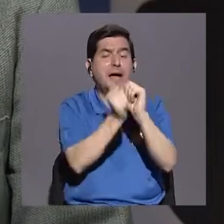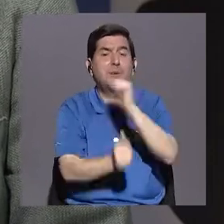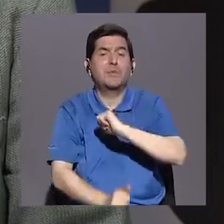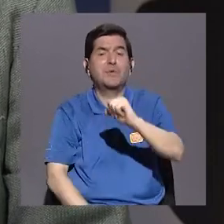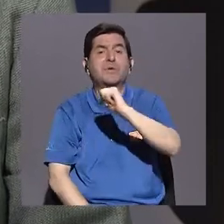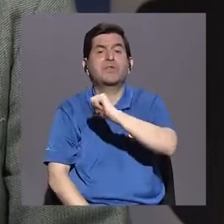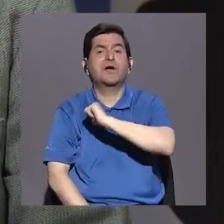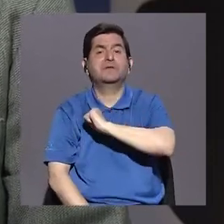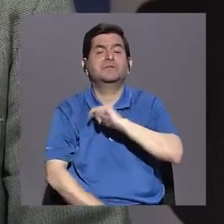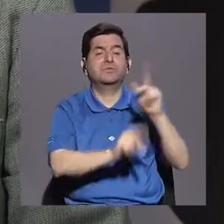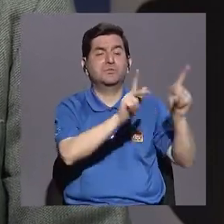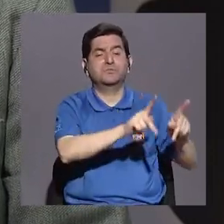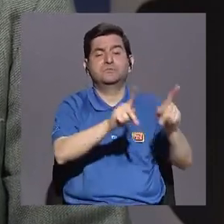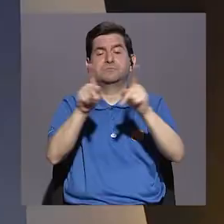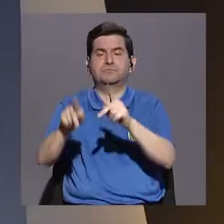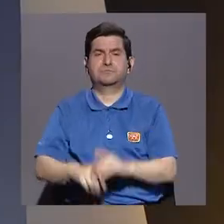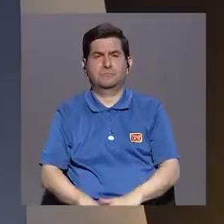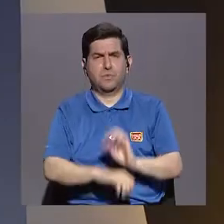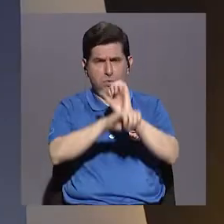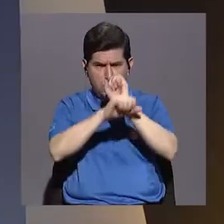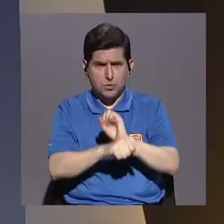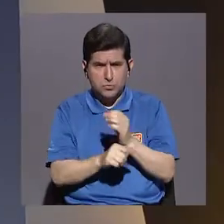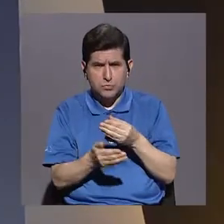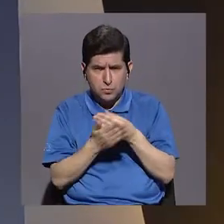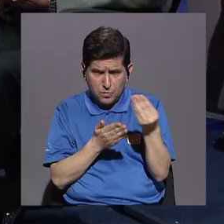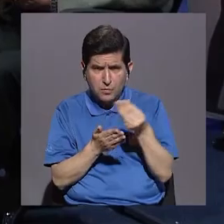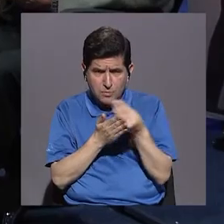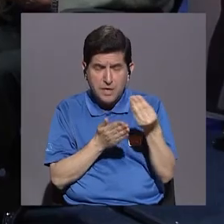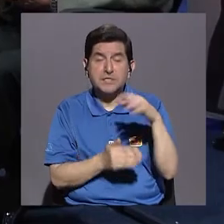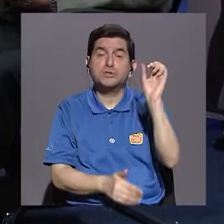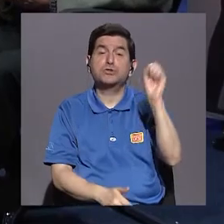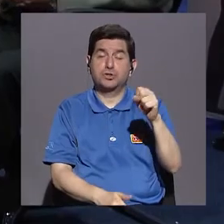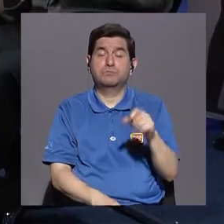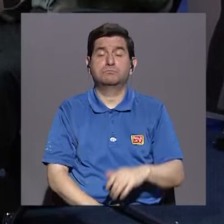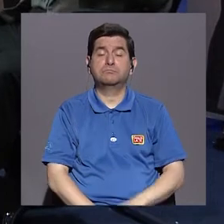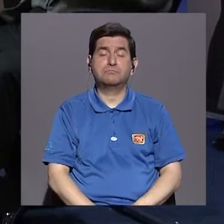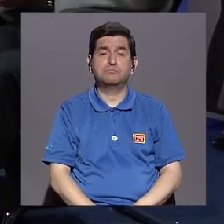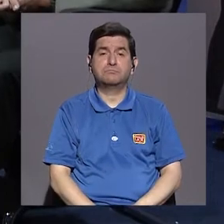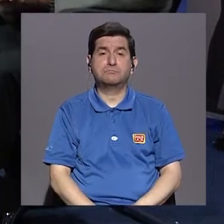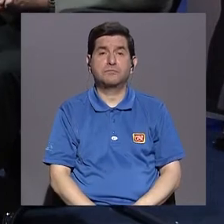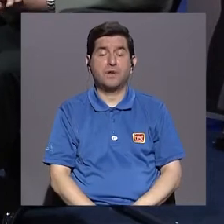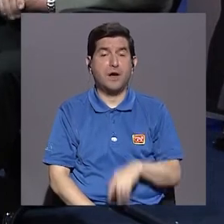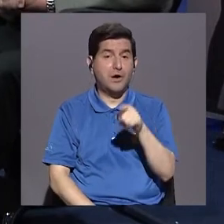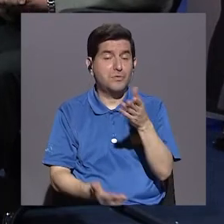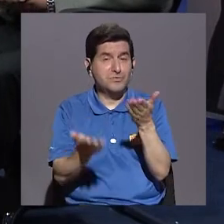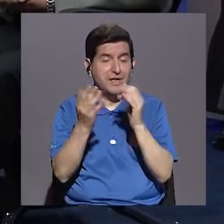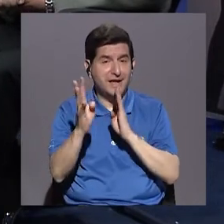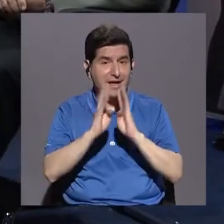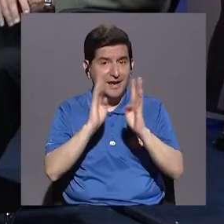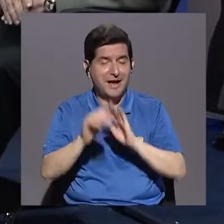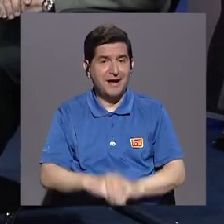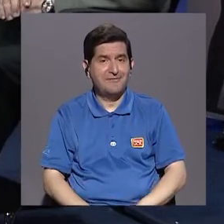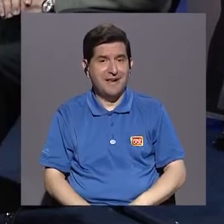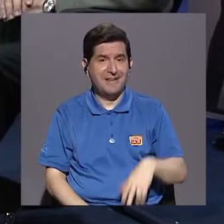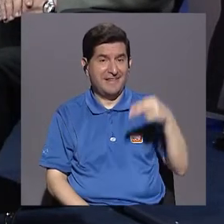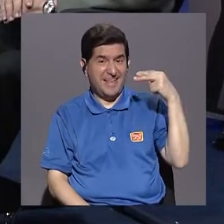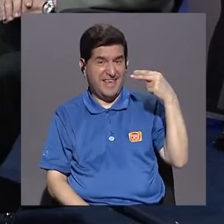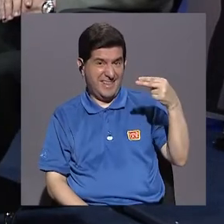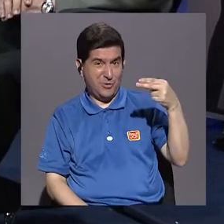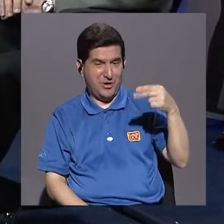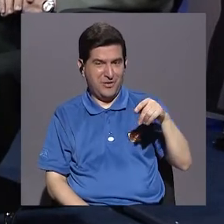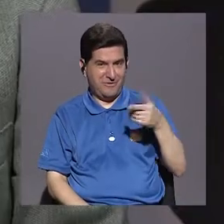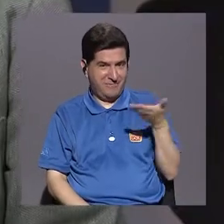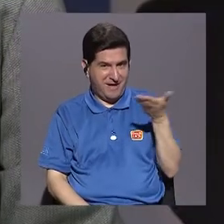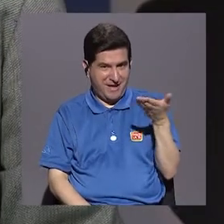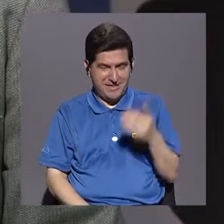actitudes de la gente hábitos de consumo si también ahora usted quería que habláramos de hidrógeno que se le